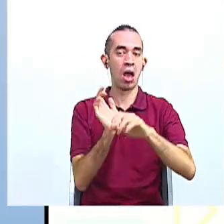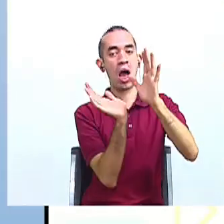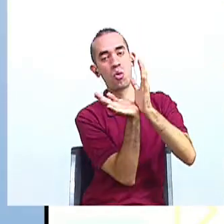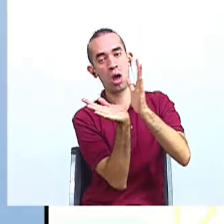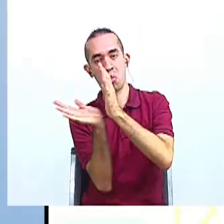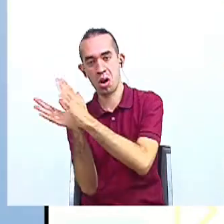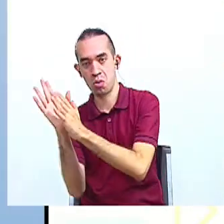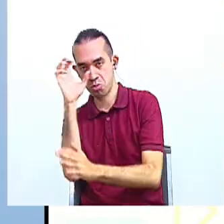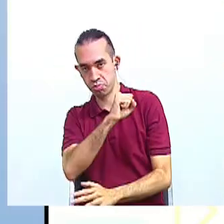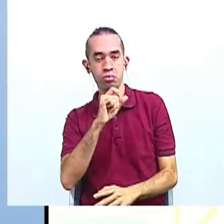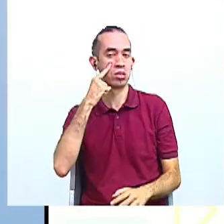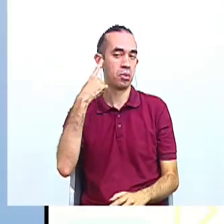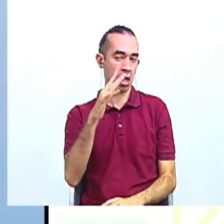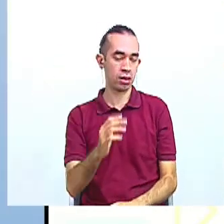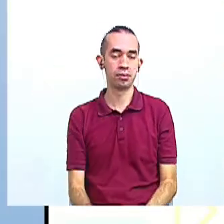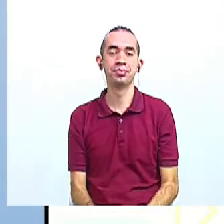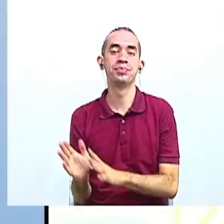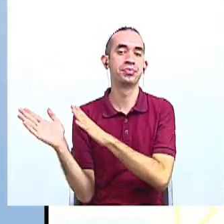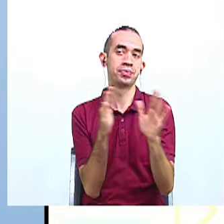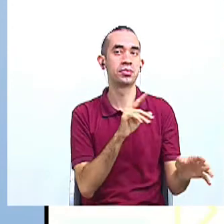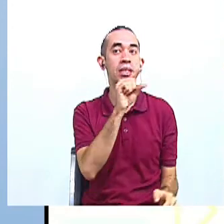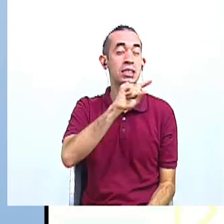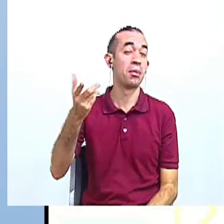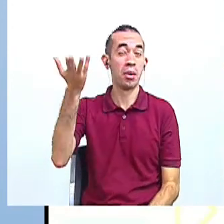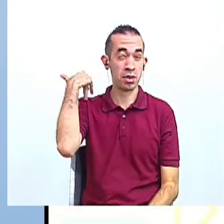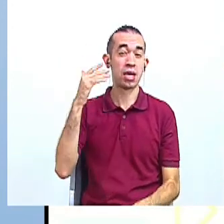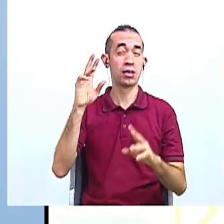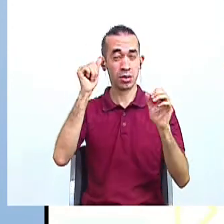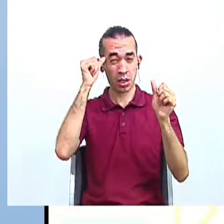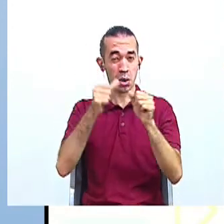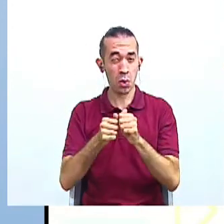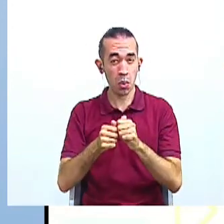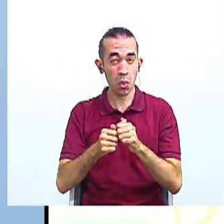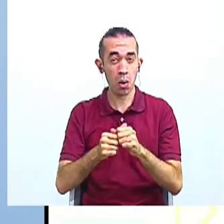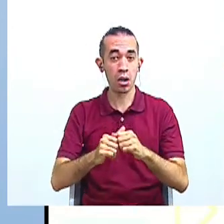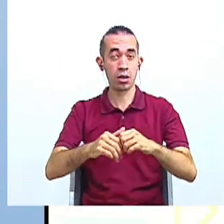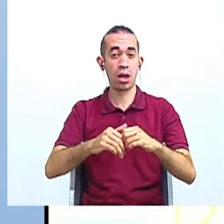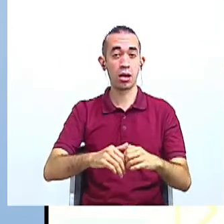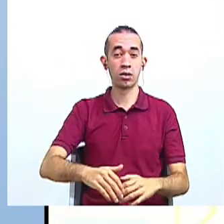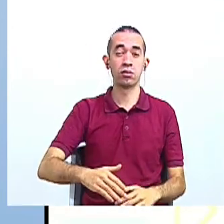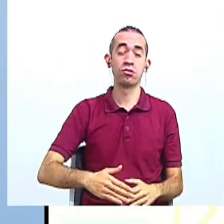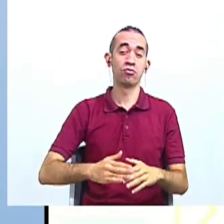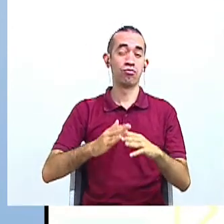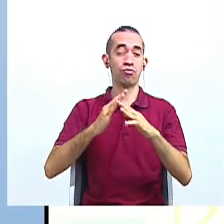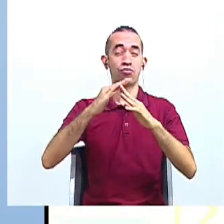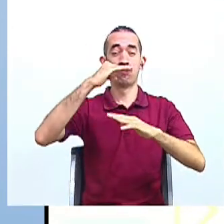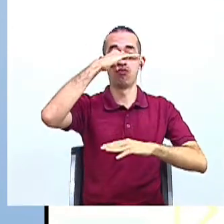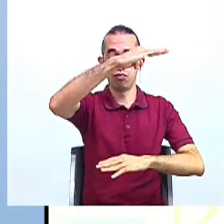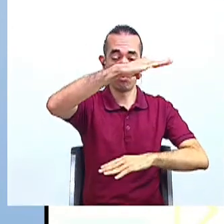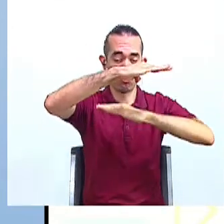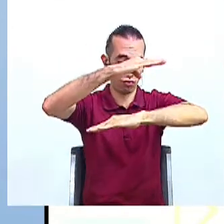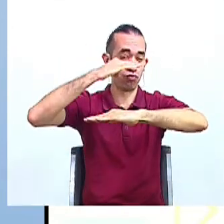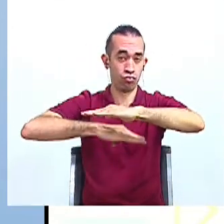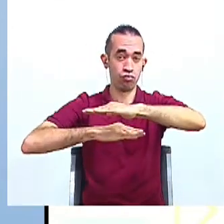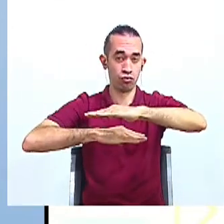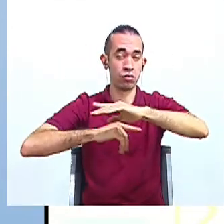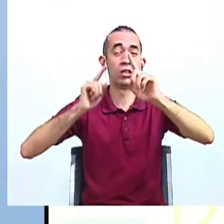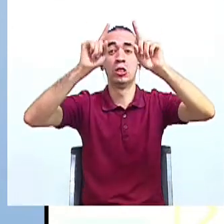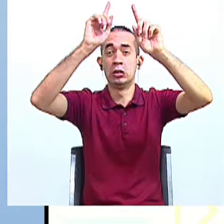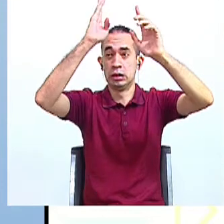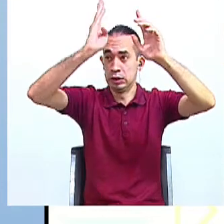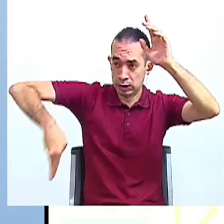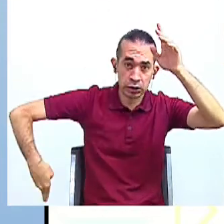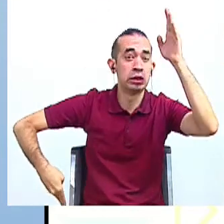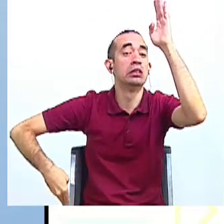Y también, la semana pasada trabajamos con el teorema de Tales. El teorema de Tales